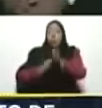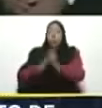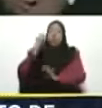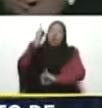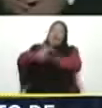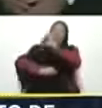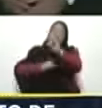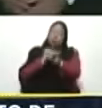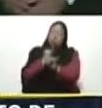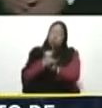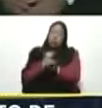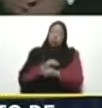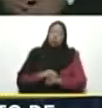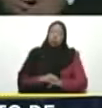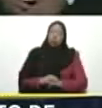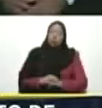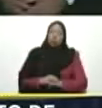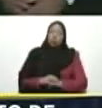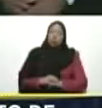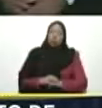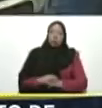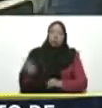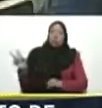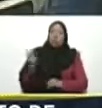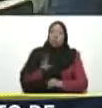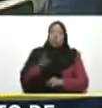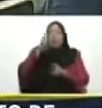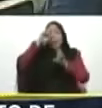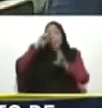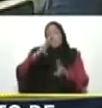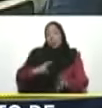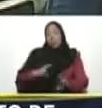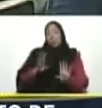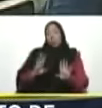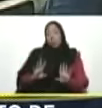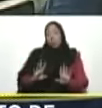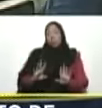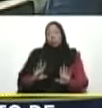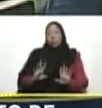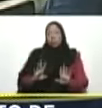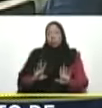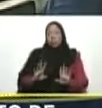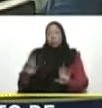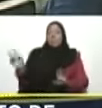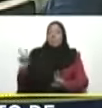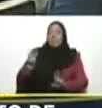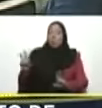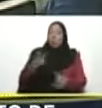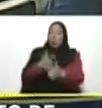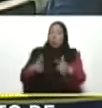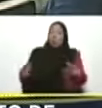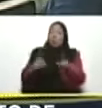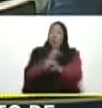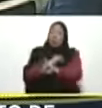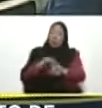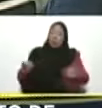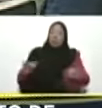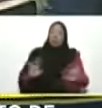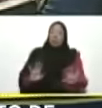internacional, con un país que se hace respetar, con un país soberano,